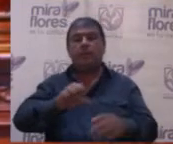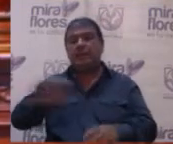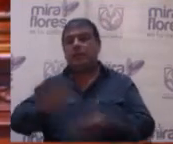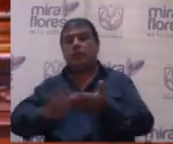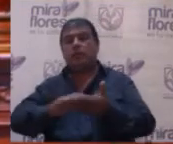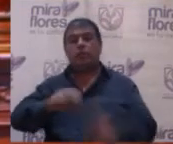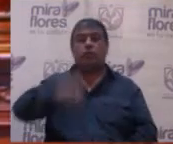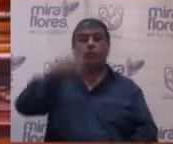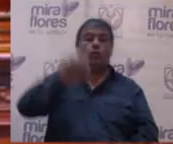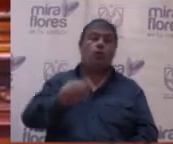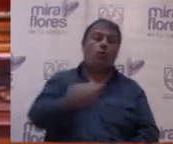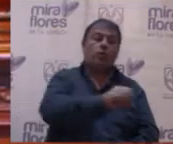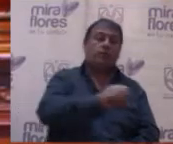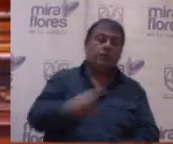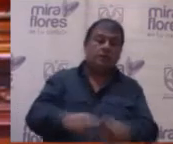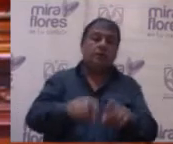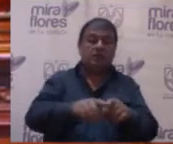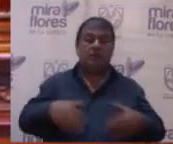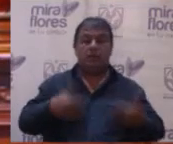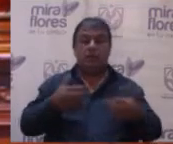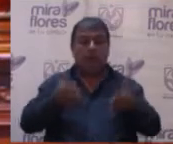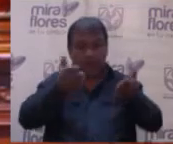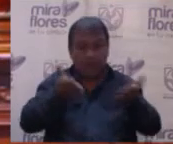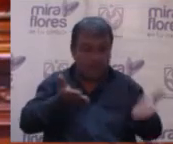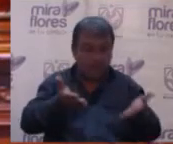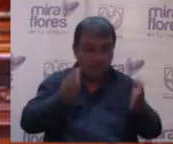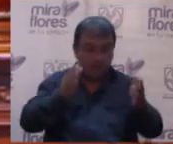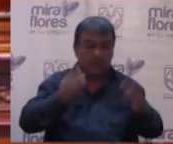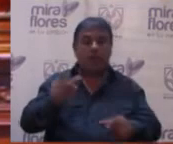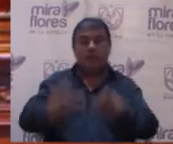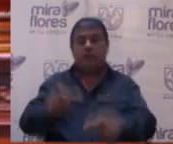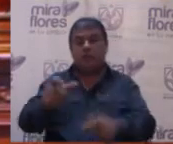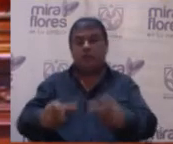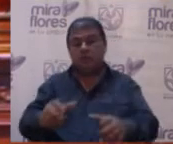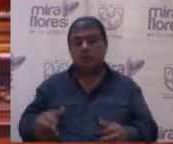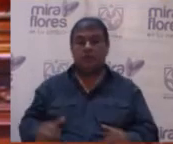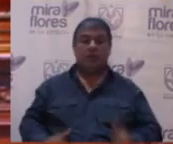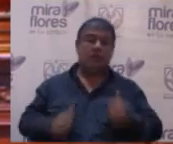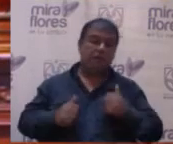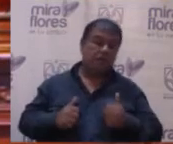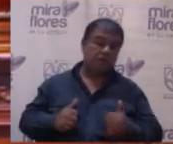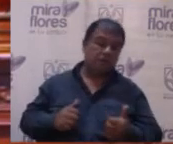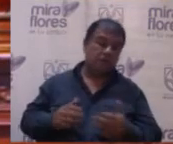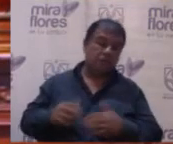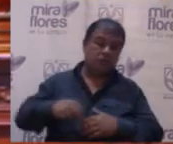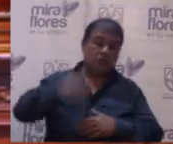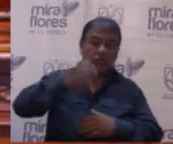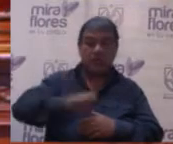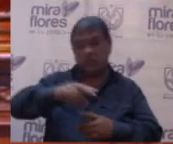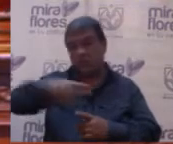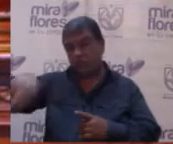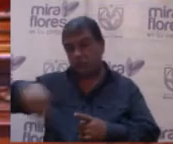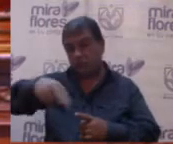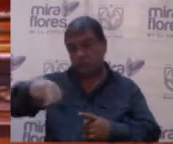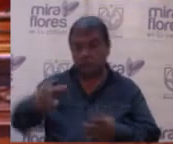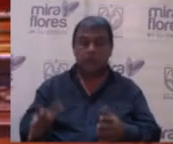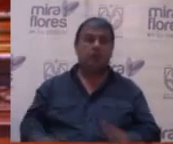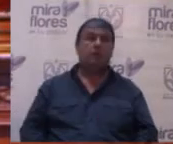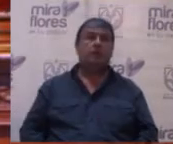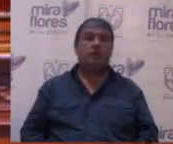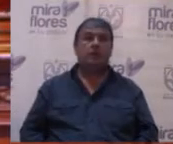noroeste, se va a poder también atender a las personas que están en la zona noreste del distrito.